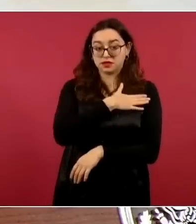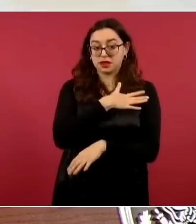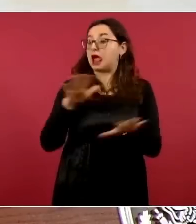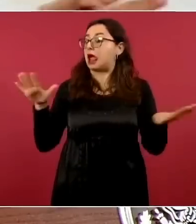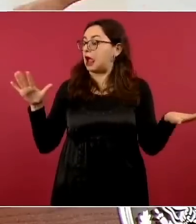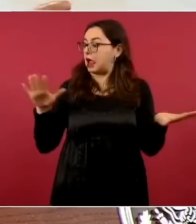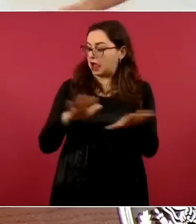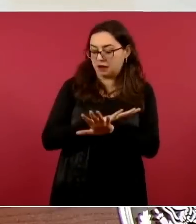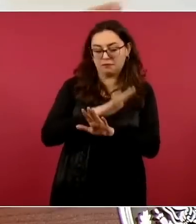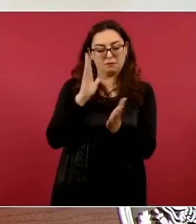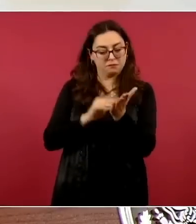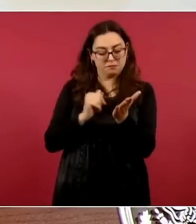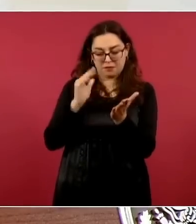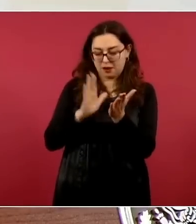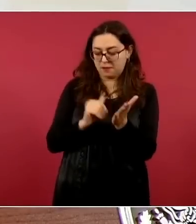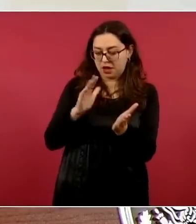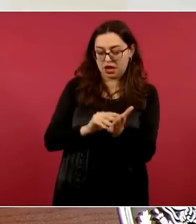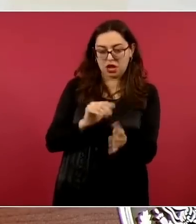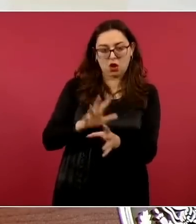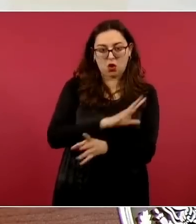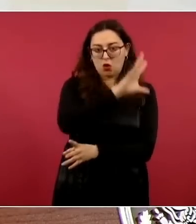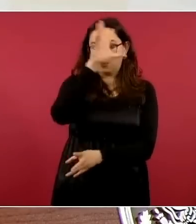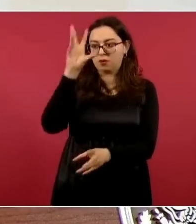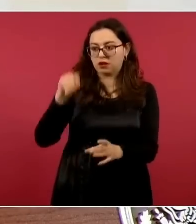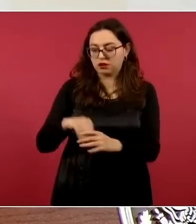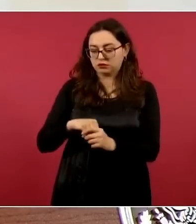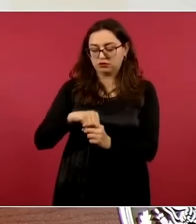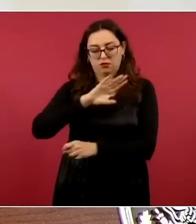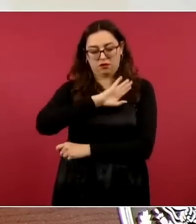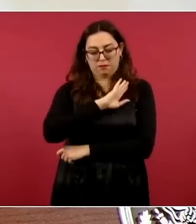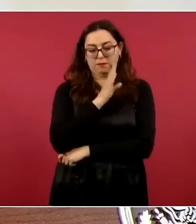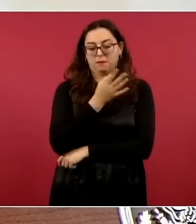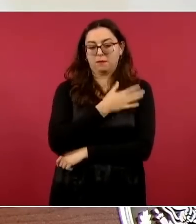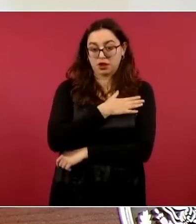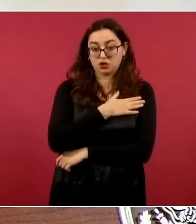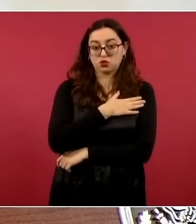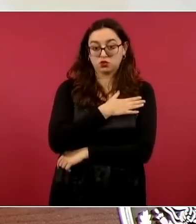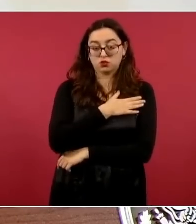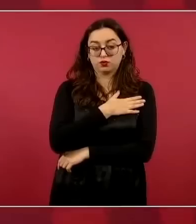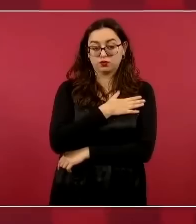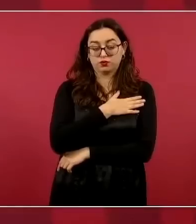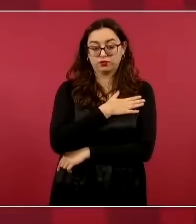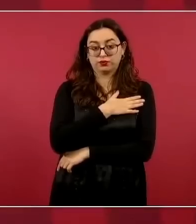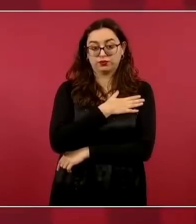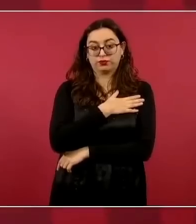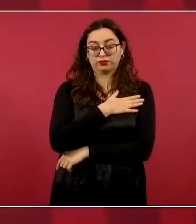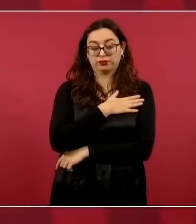Le dieron la nacionalidad española y compitió